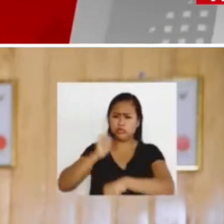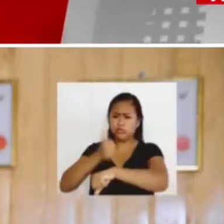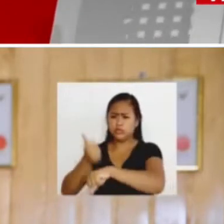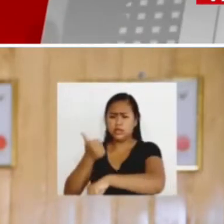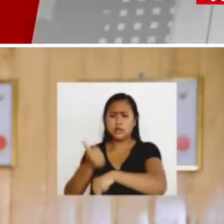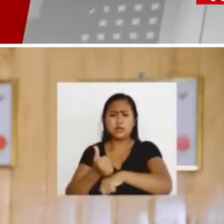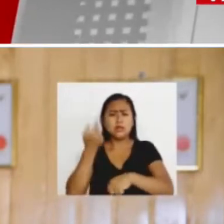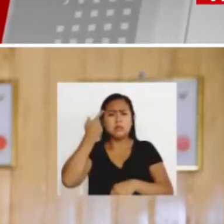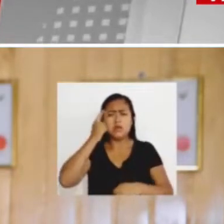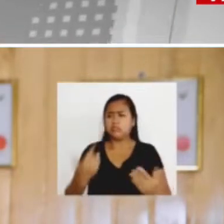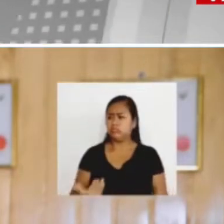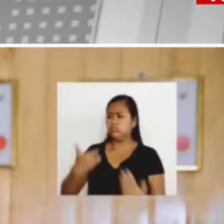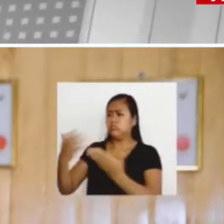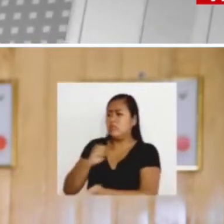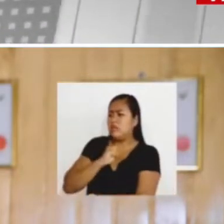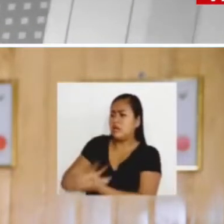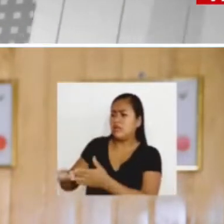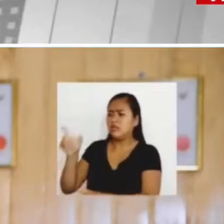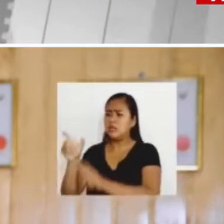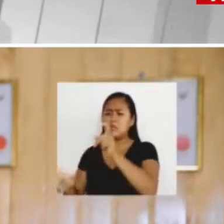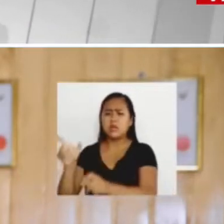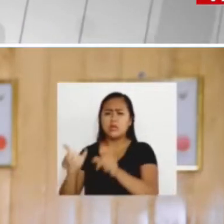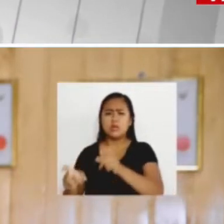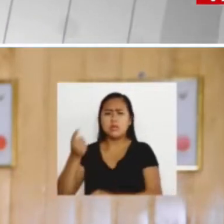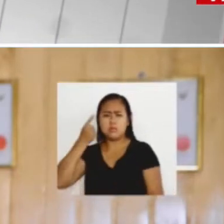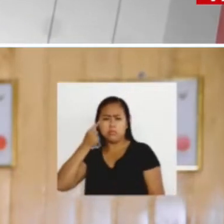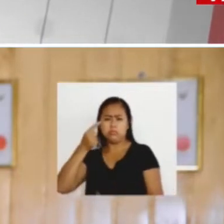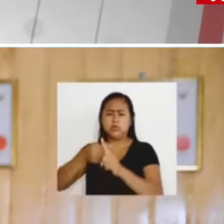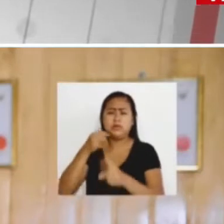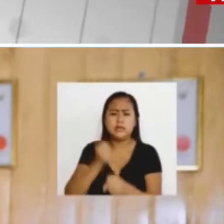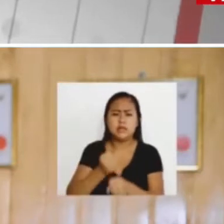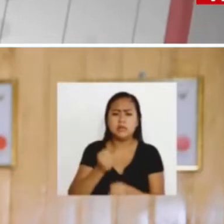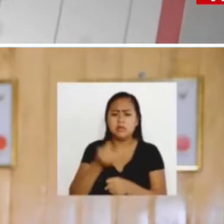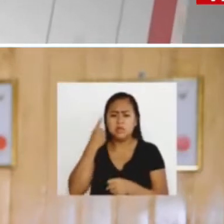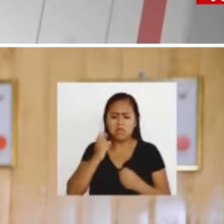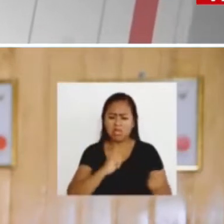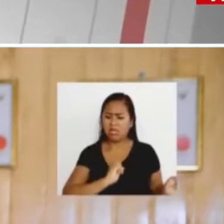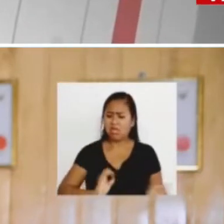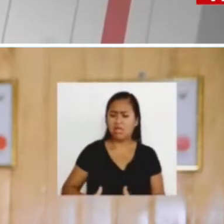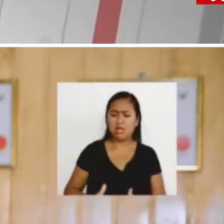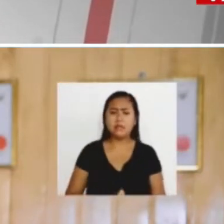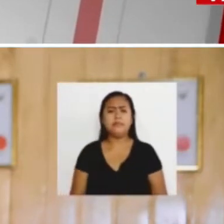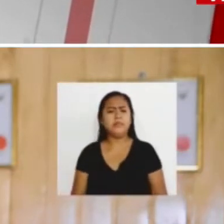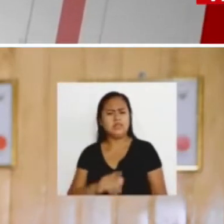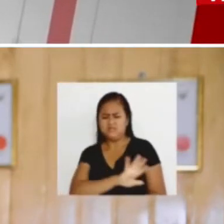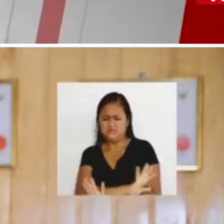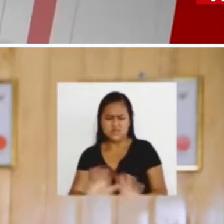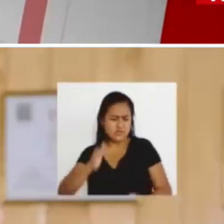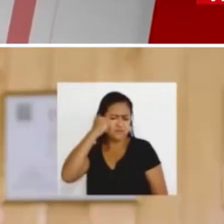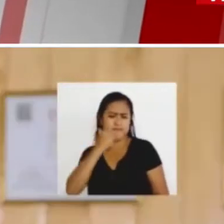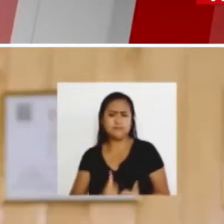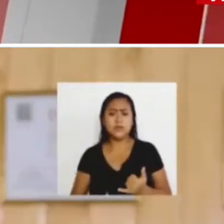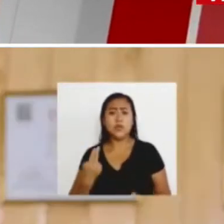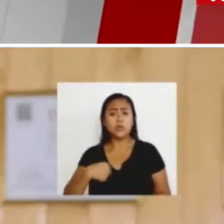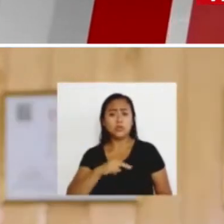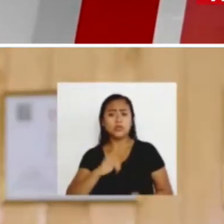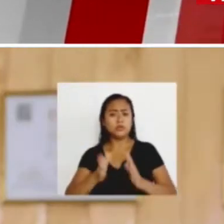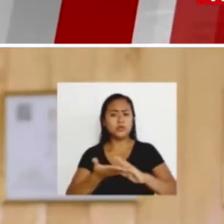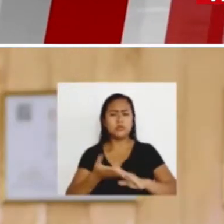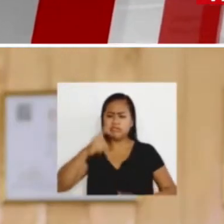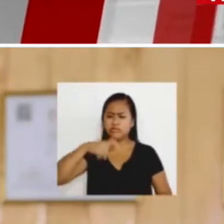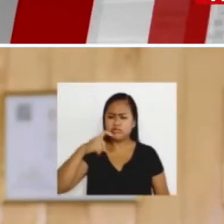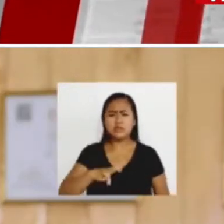de las obras por impuestos. Y fundamentalmente se va a incidir mucho en educación y salud. Se